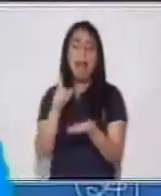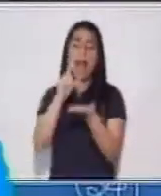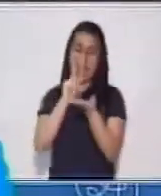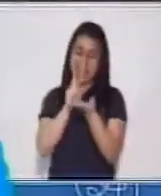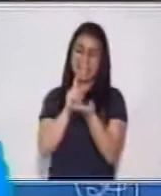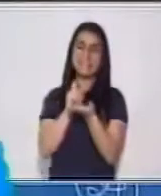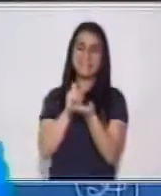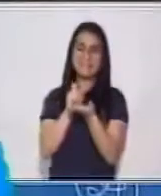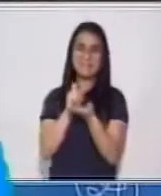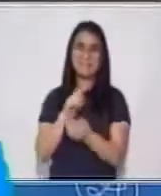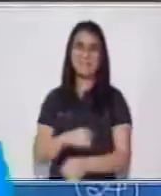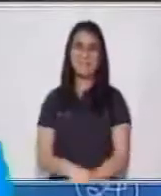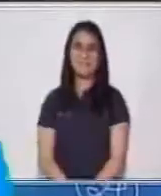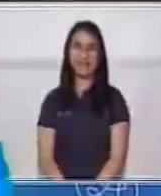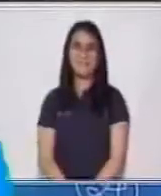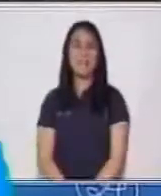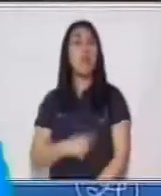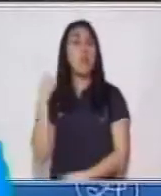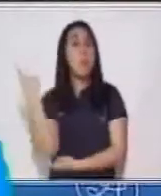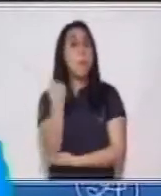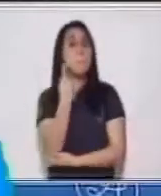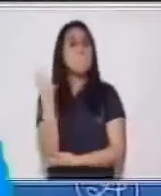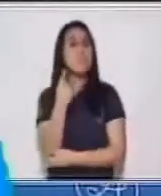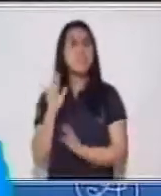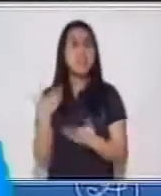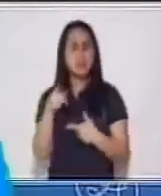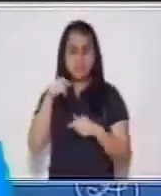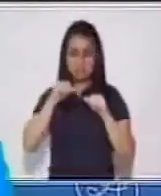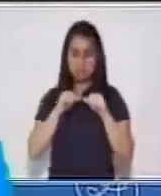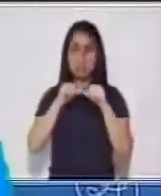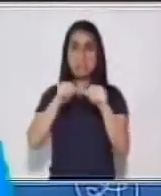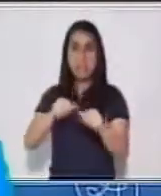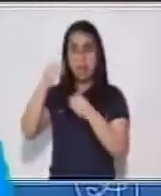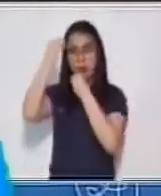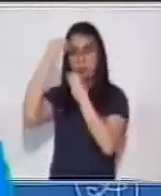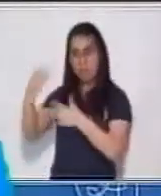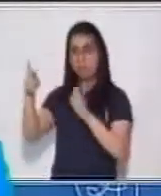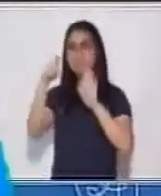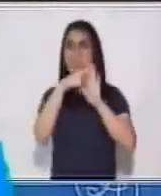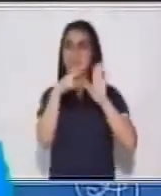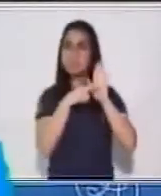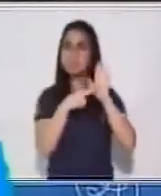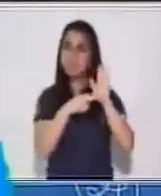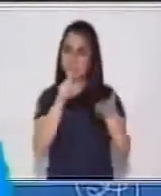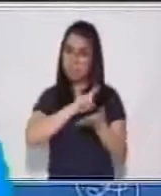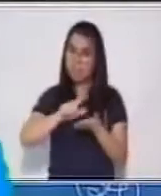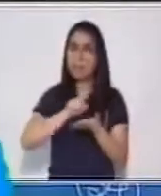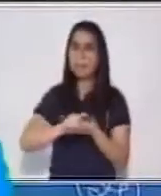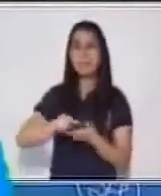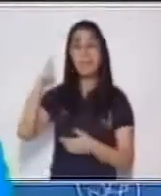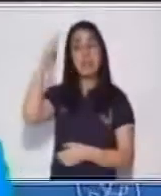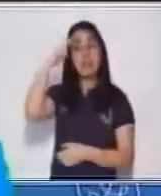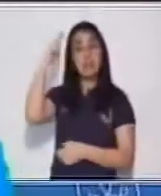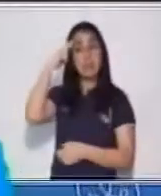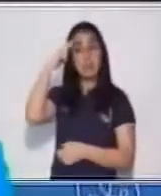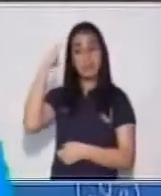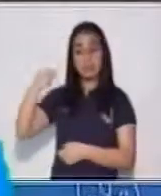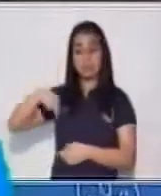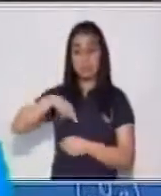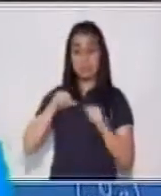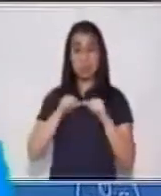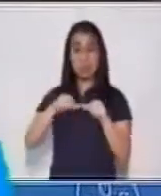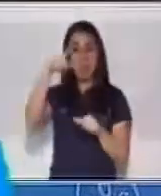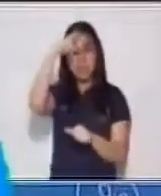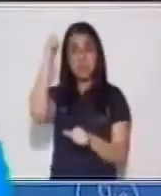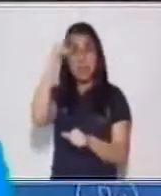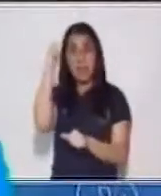utilicen alcohol gel. Lo importante es que sigan las recomendaciones higiénicas. Y recuerden, nosotros estamos trabajando